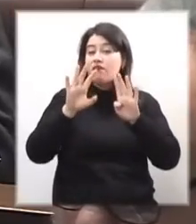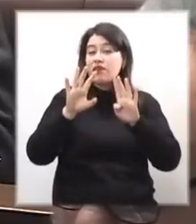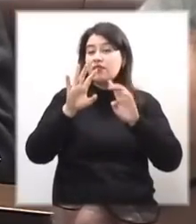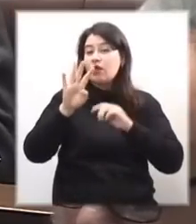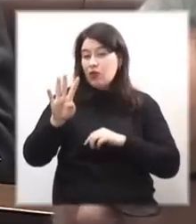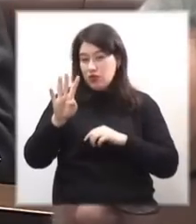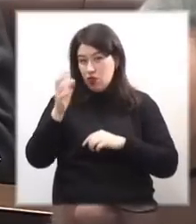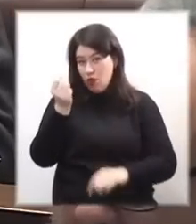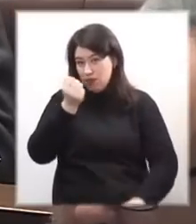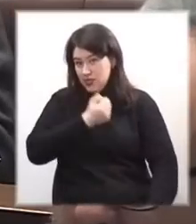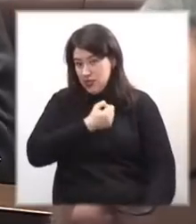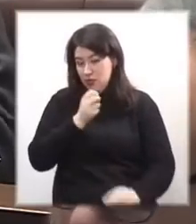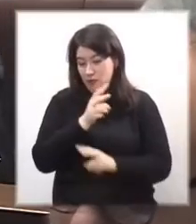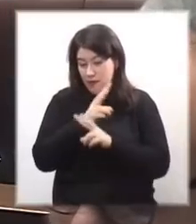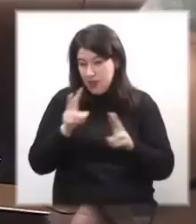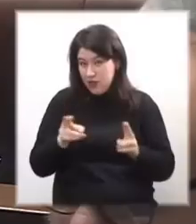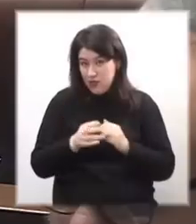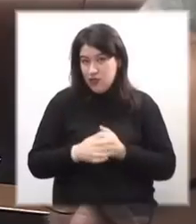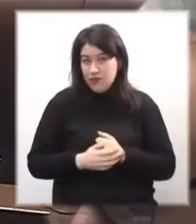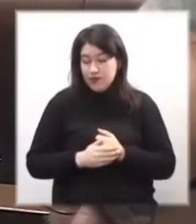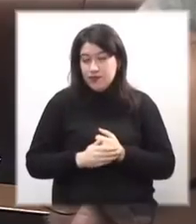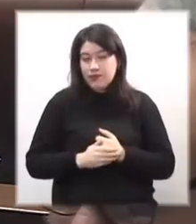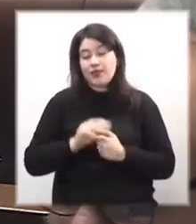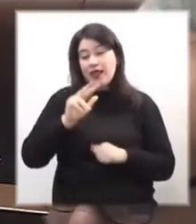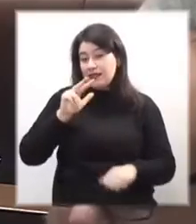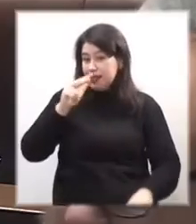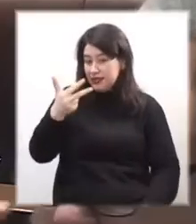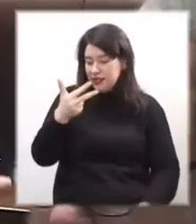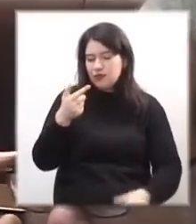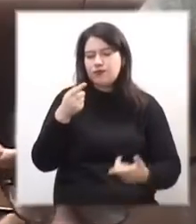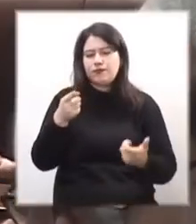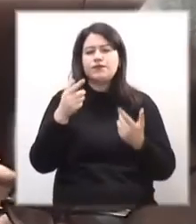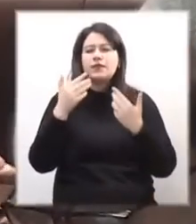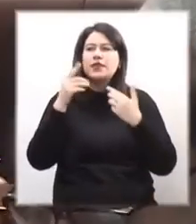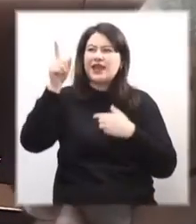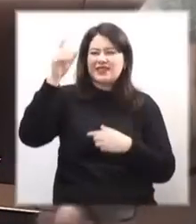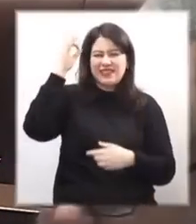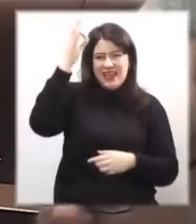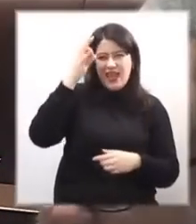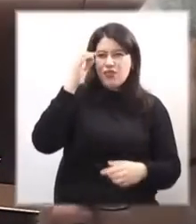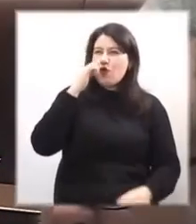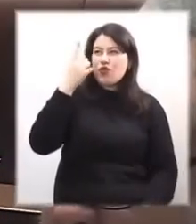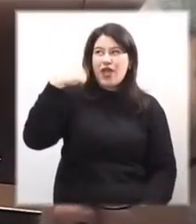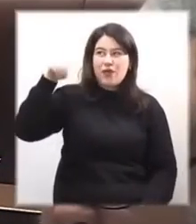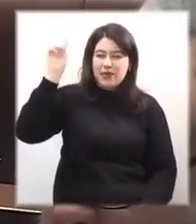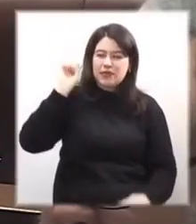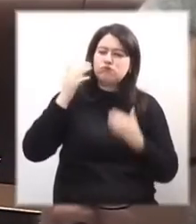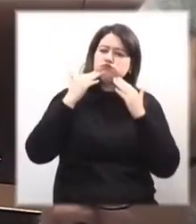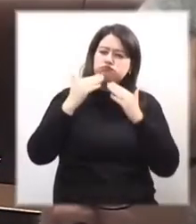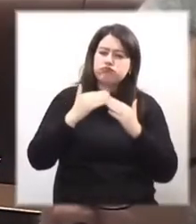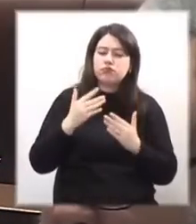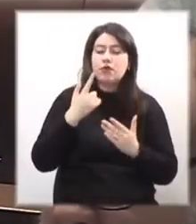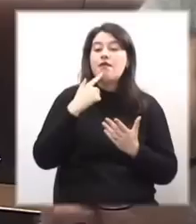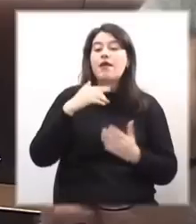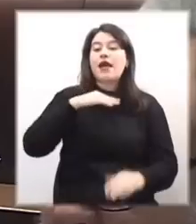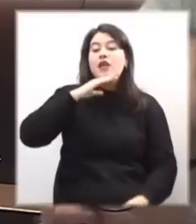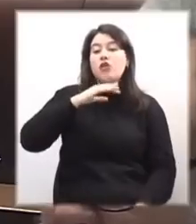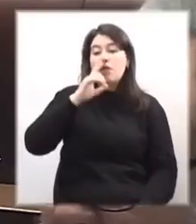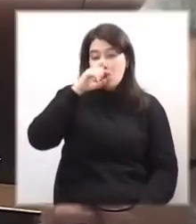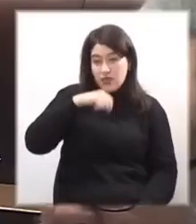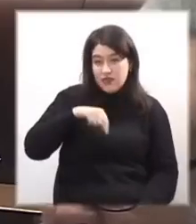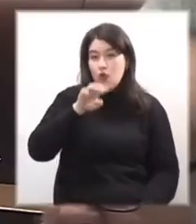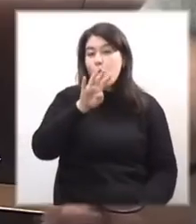homicidios para ese periodo. Tercero, desde la interpelación en el Senado en junio del año pasado se informó que en el área metropolitana